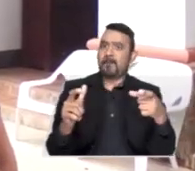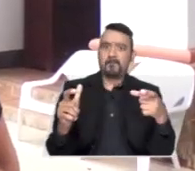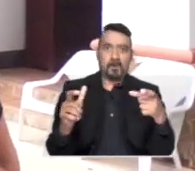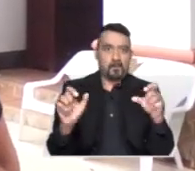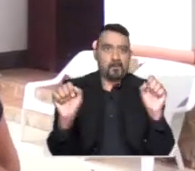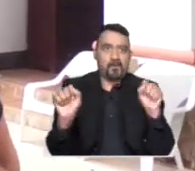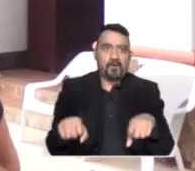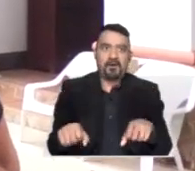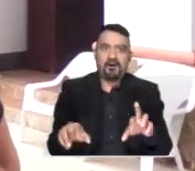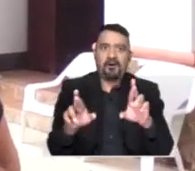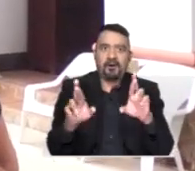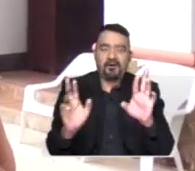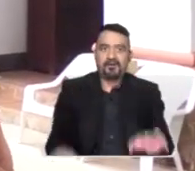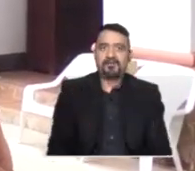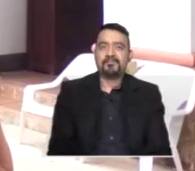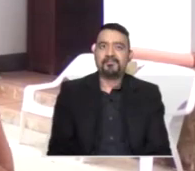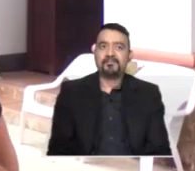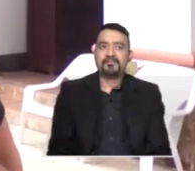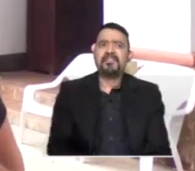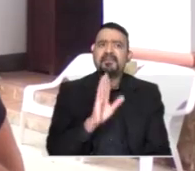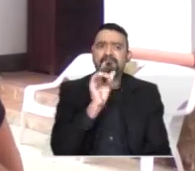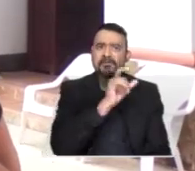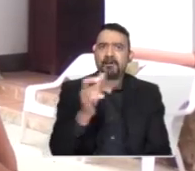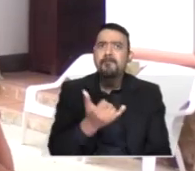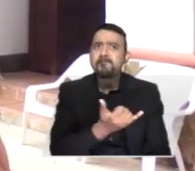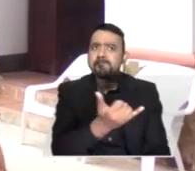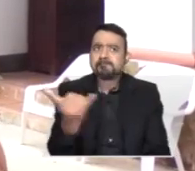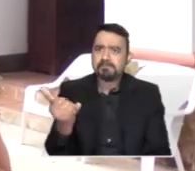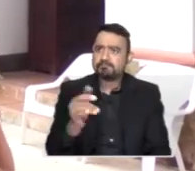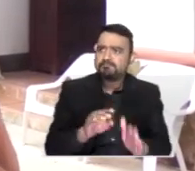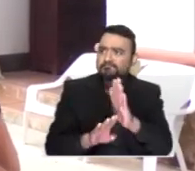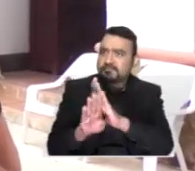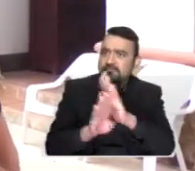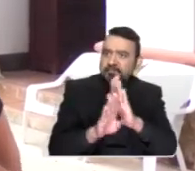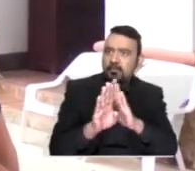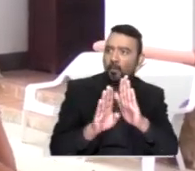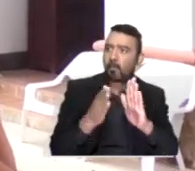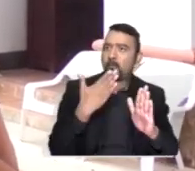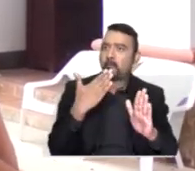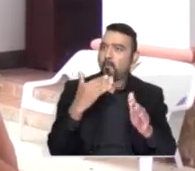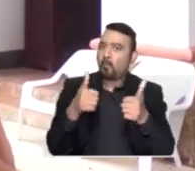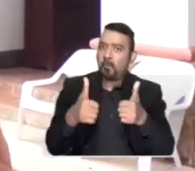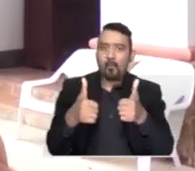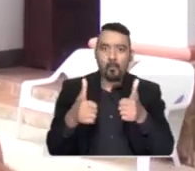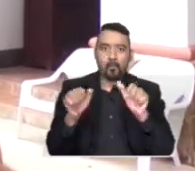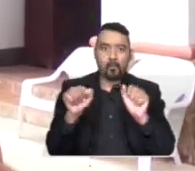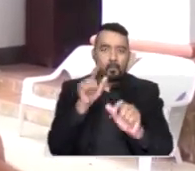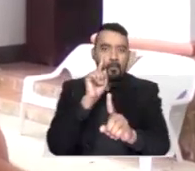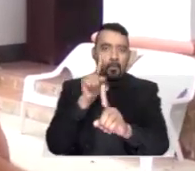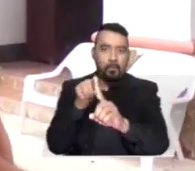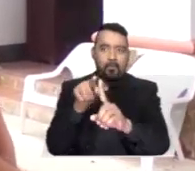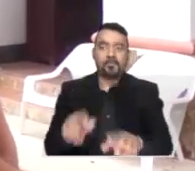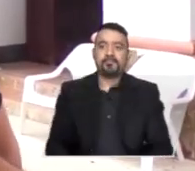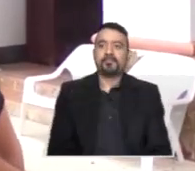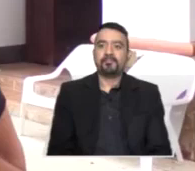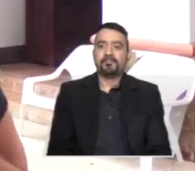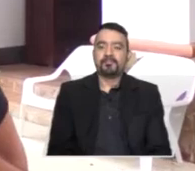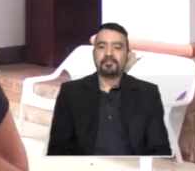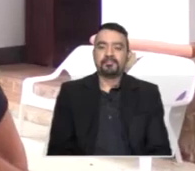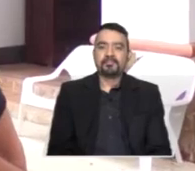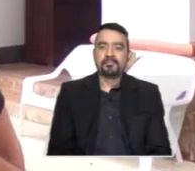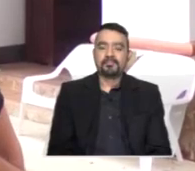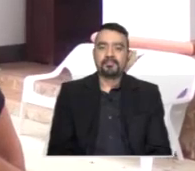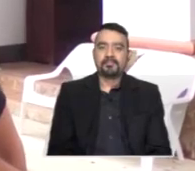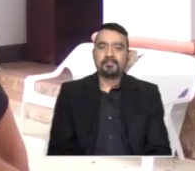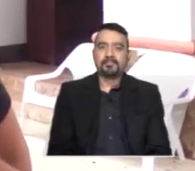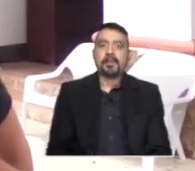desarrollo, inversión y pues muchas cosas que beneficiarían el personal de acá. Habrían incrementos